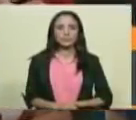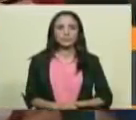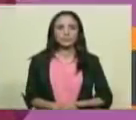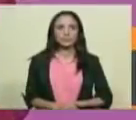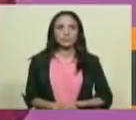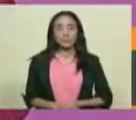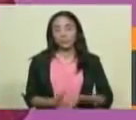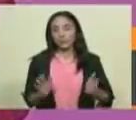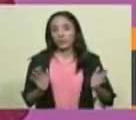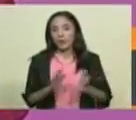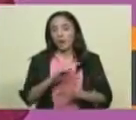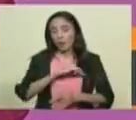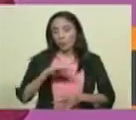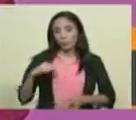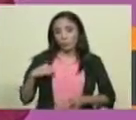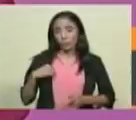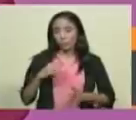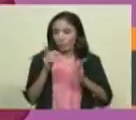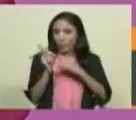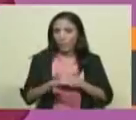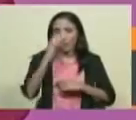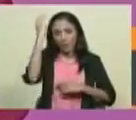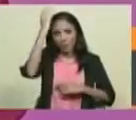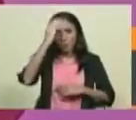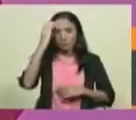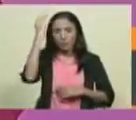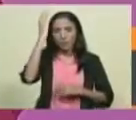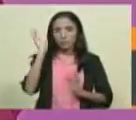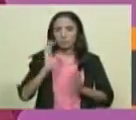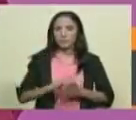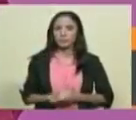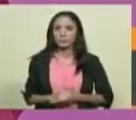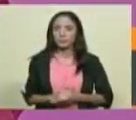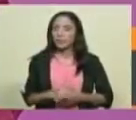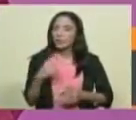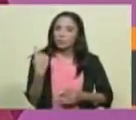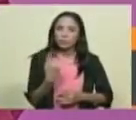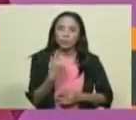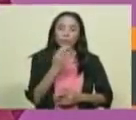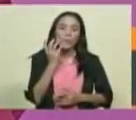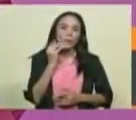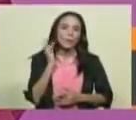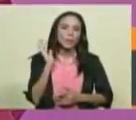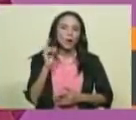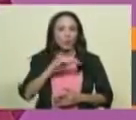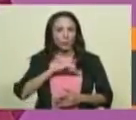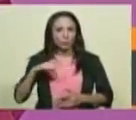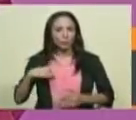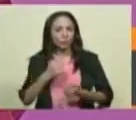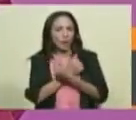Y nosotros tenemos que tener conciencia de eso. Solo nosotros tenemos el amor